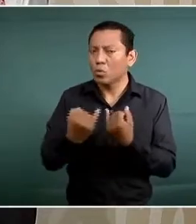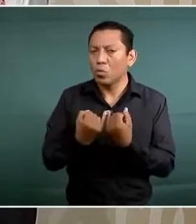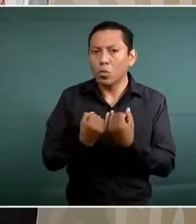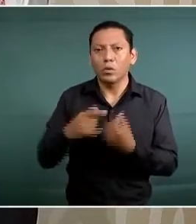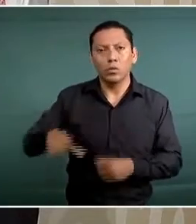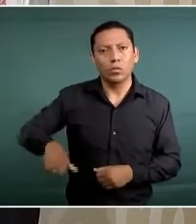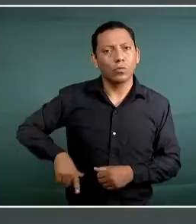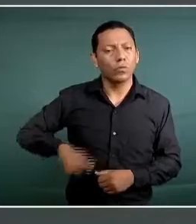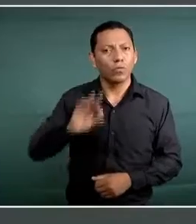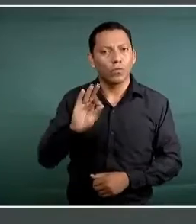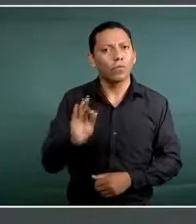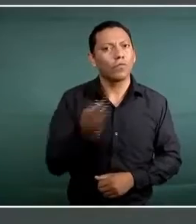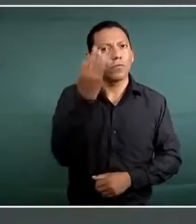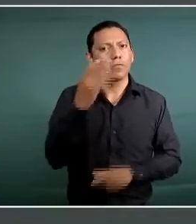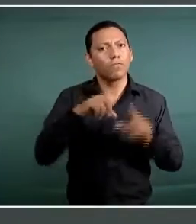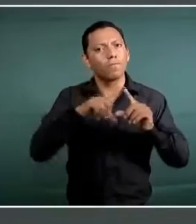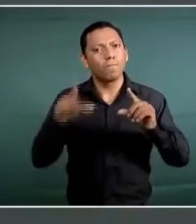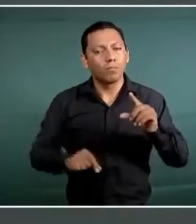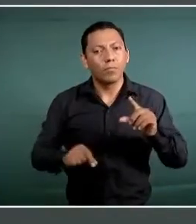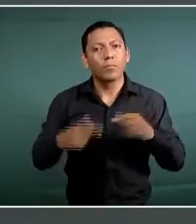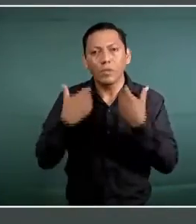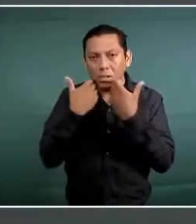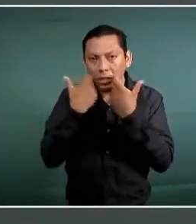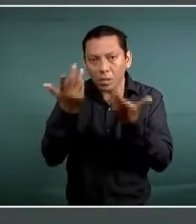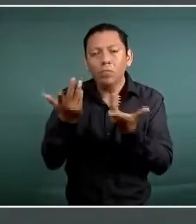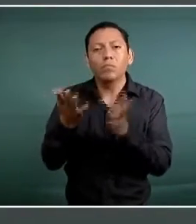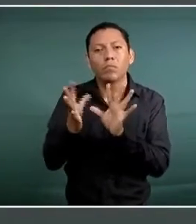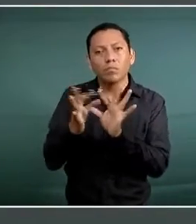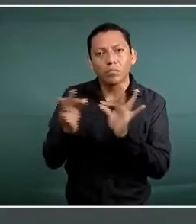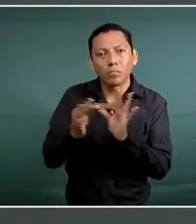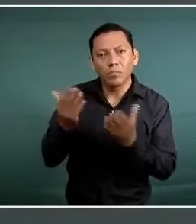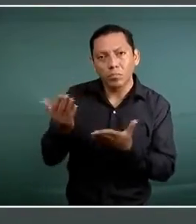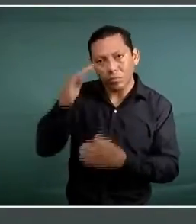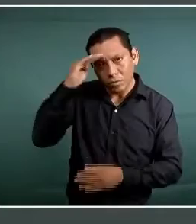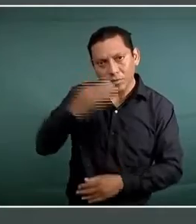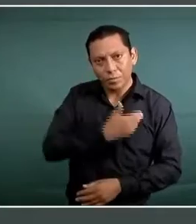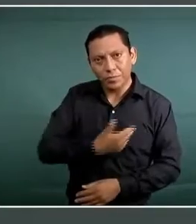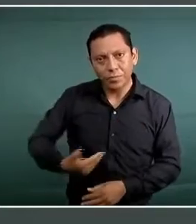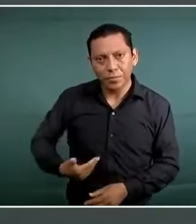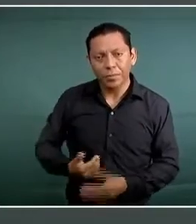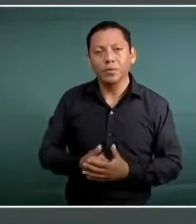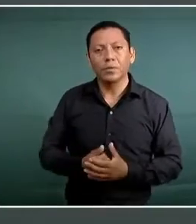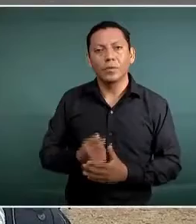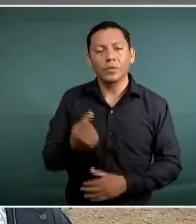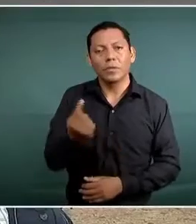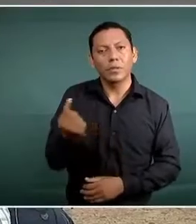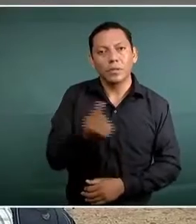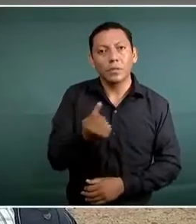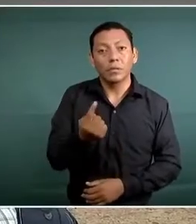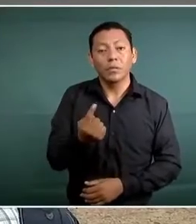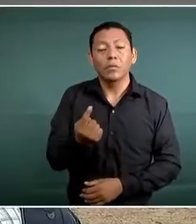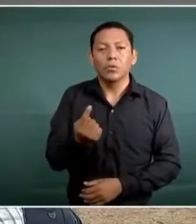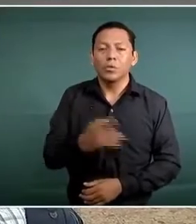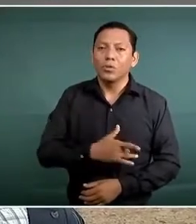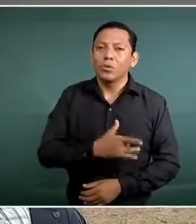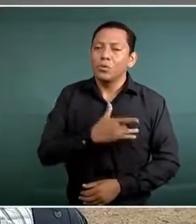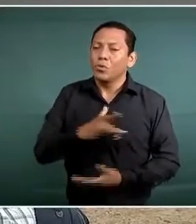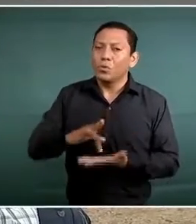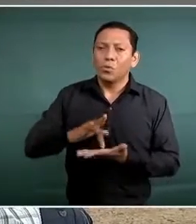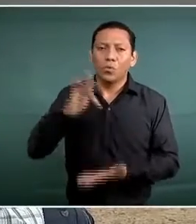gobierno federal. Y quiero comentarle, señor presidente, que es muy grato